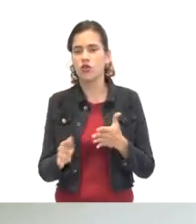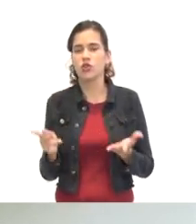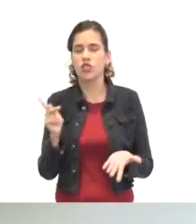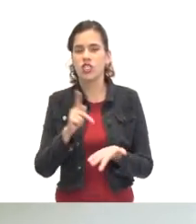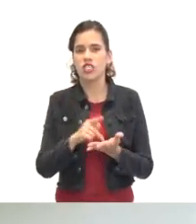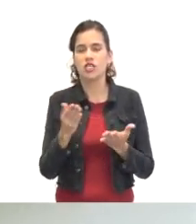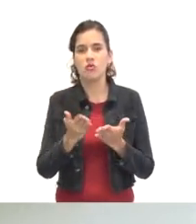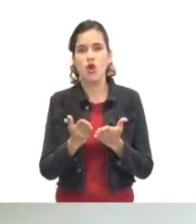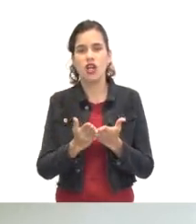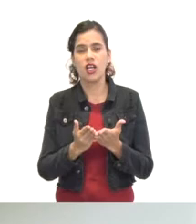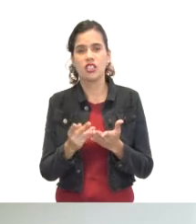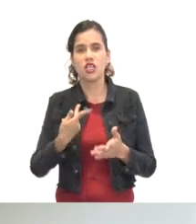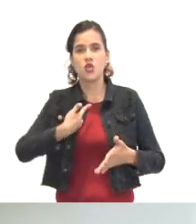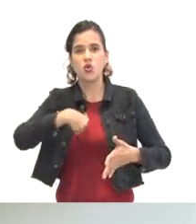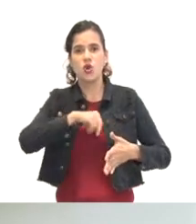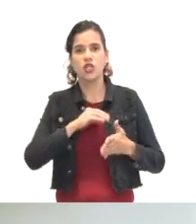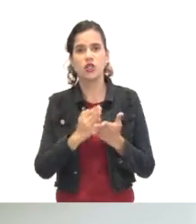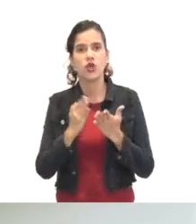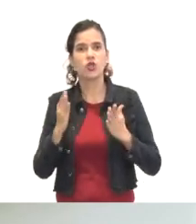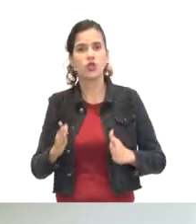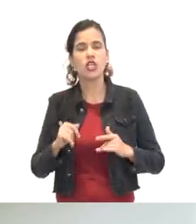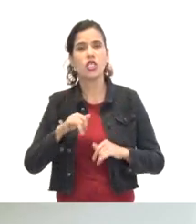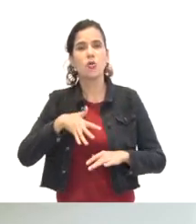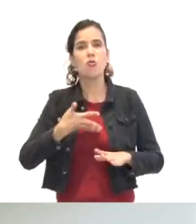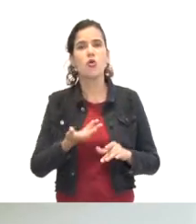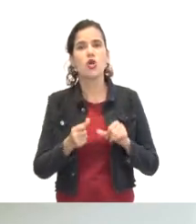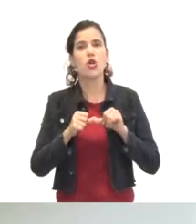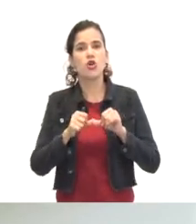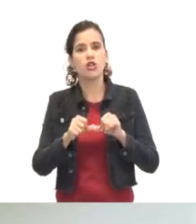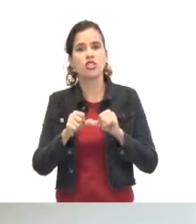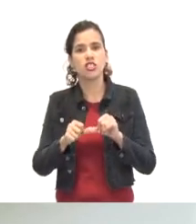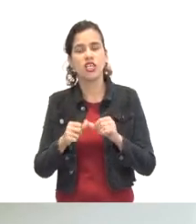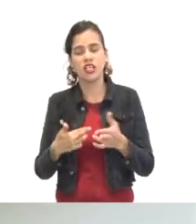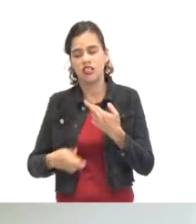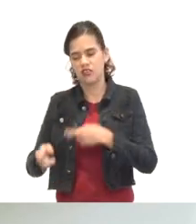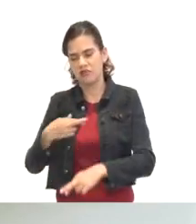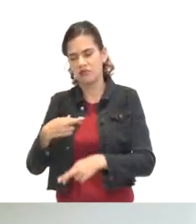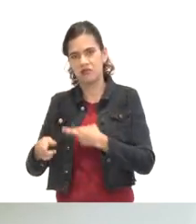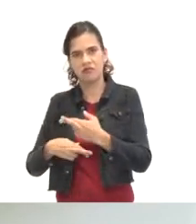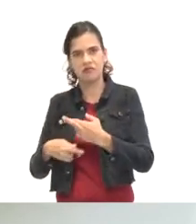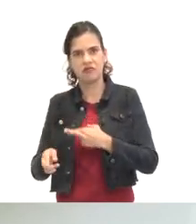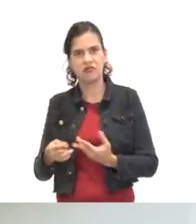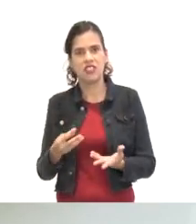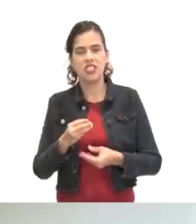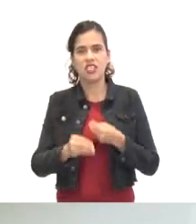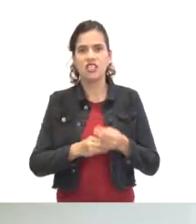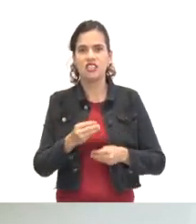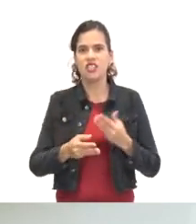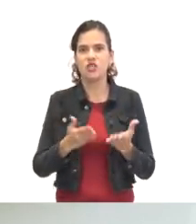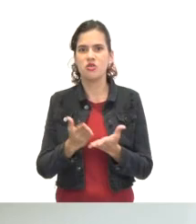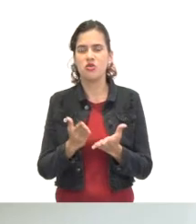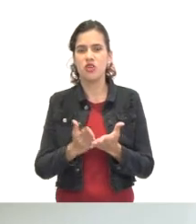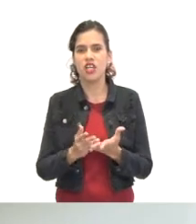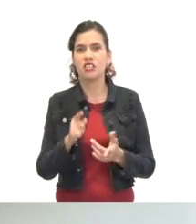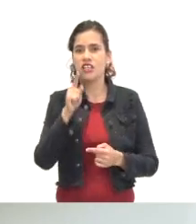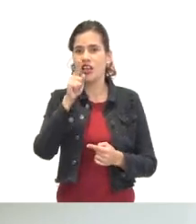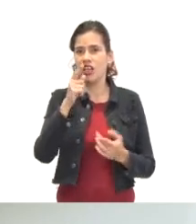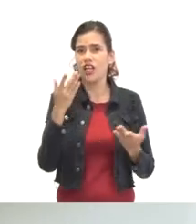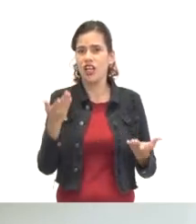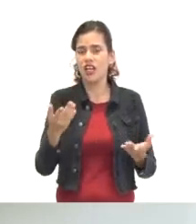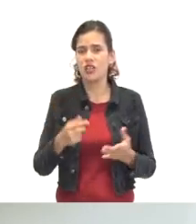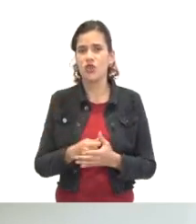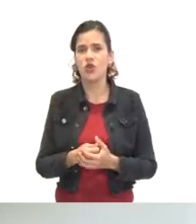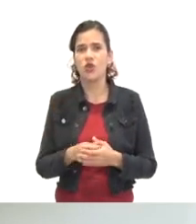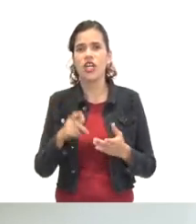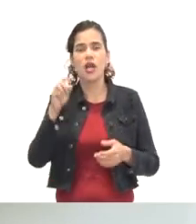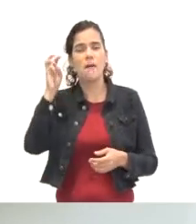a clase, nuestros estudiantes pudieron seguir interactuando y preparaban sus clases y eran ellos los que se